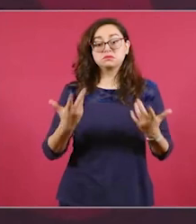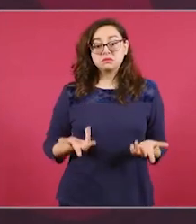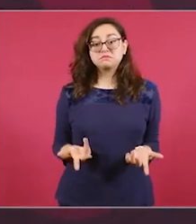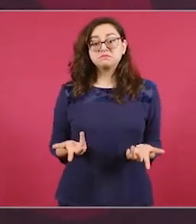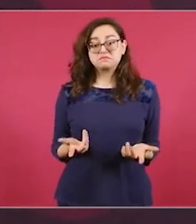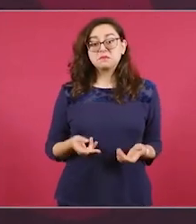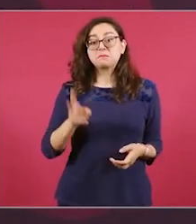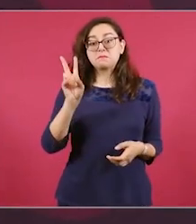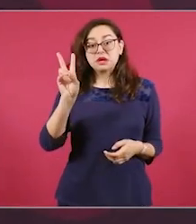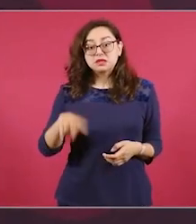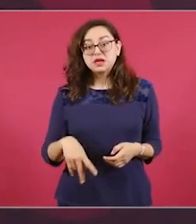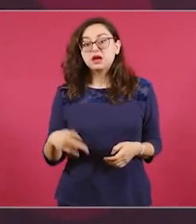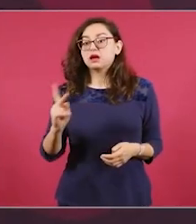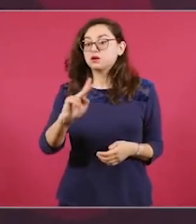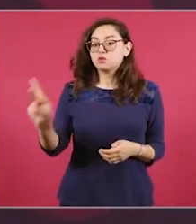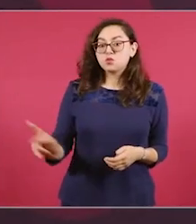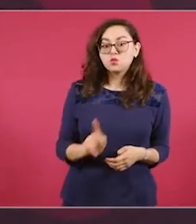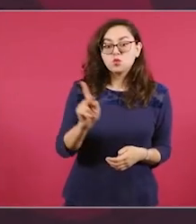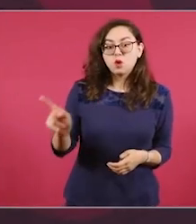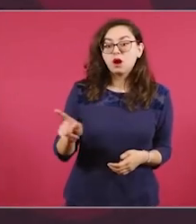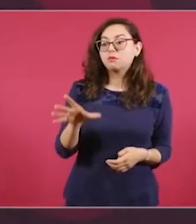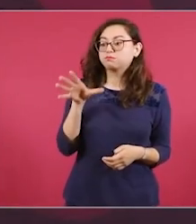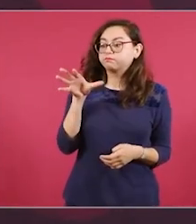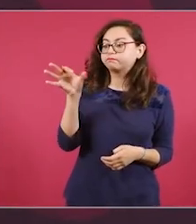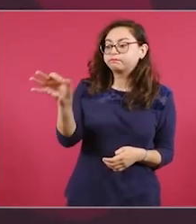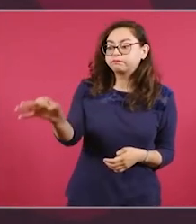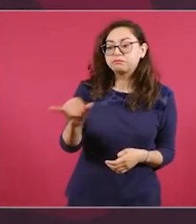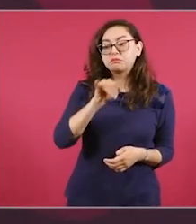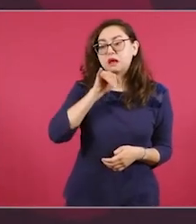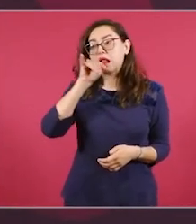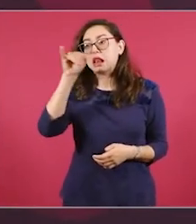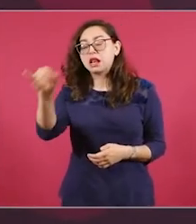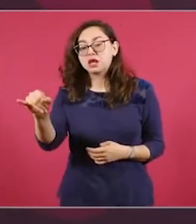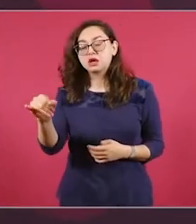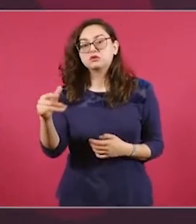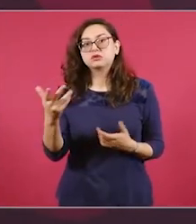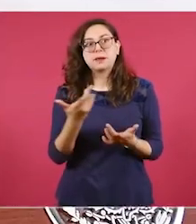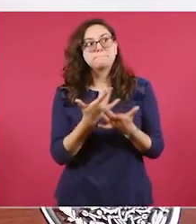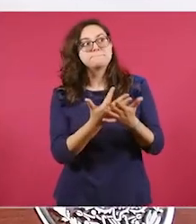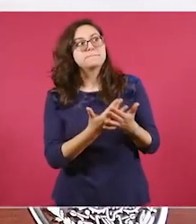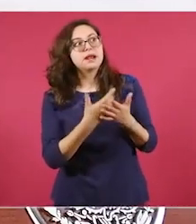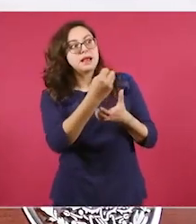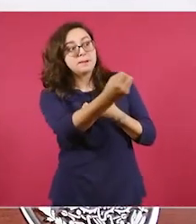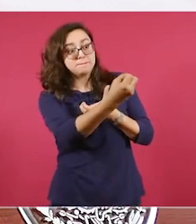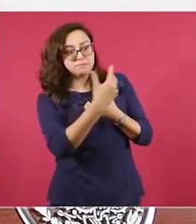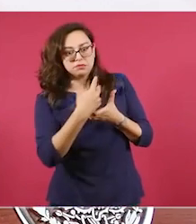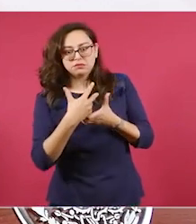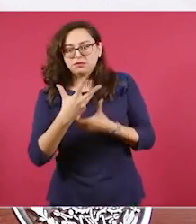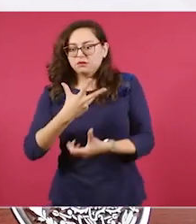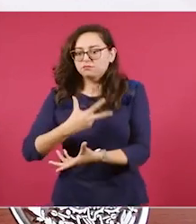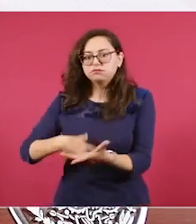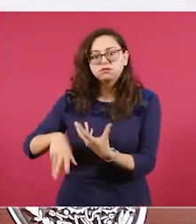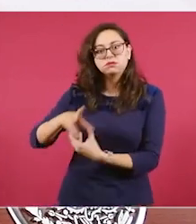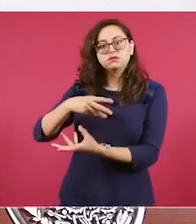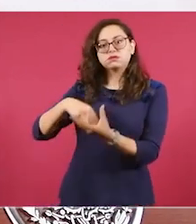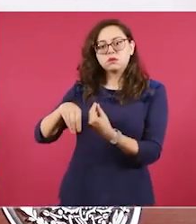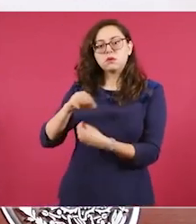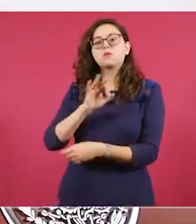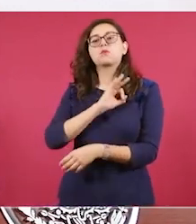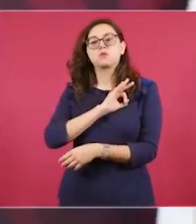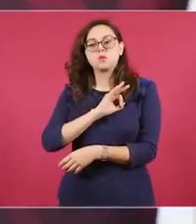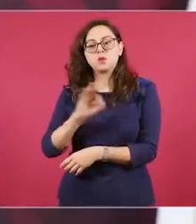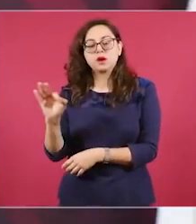reactivan su economía, el comercio, con esas remesas. Y